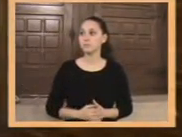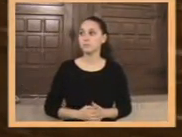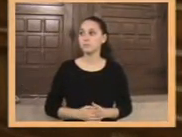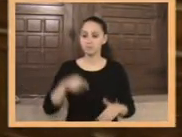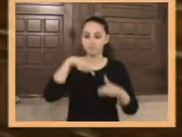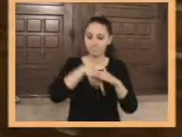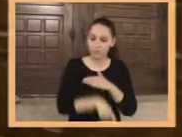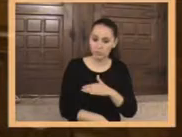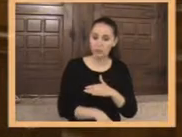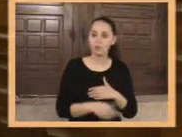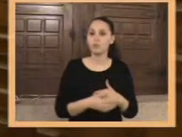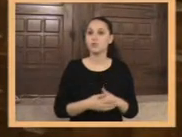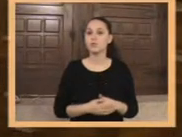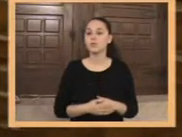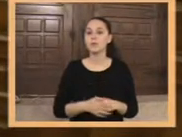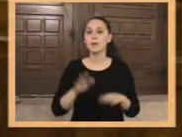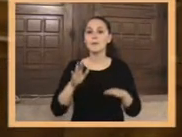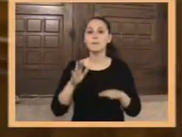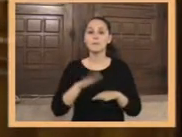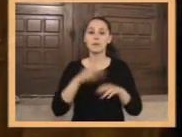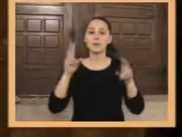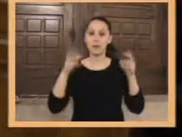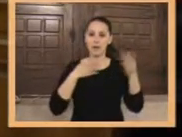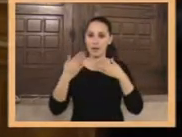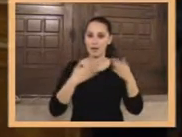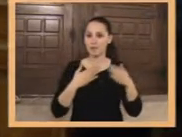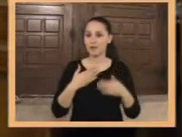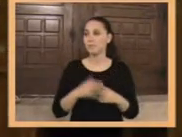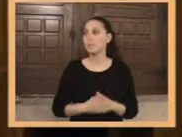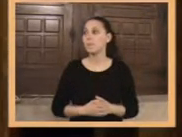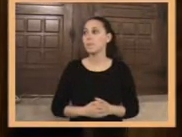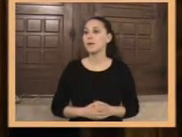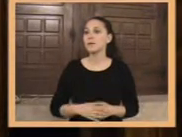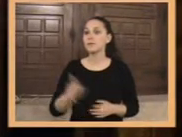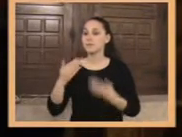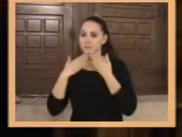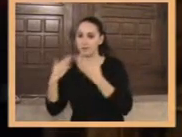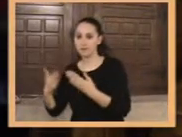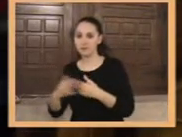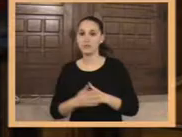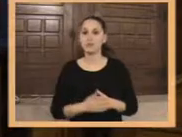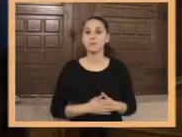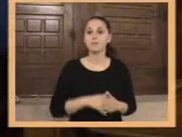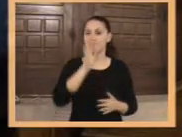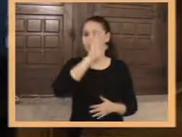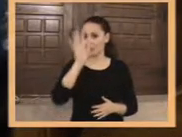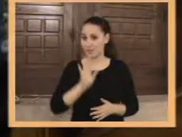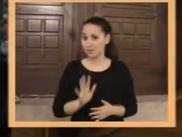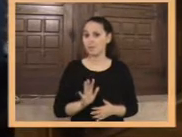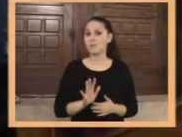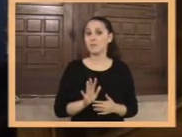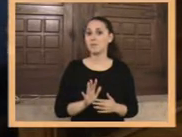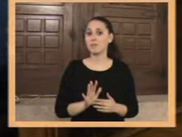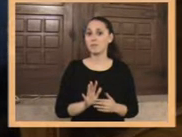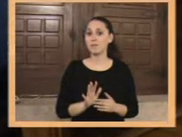la cuestión. Tiene la palabra, en primer lugar, el señor Núñez. Me parece, Isidro, gracias, señor alcalde, que no se puede